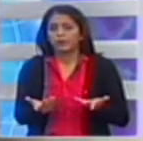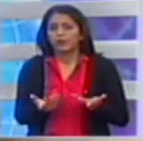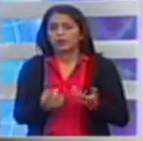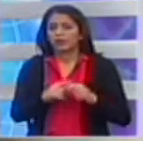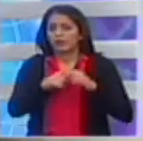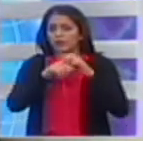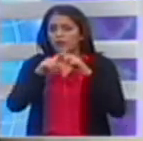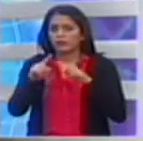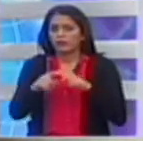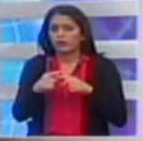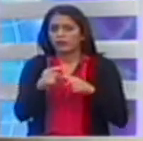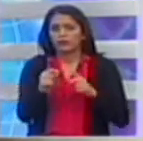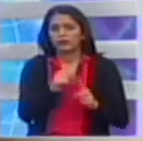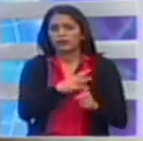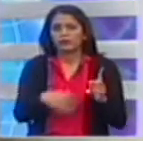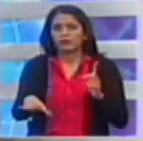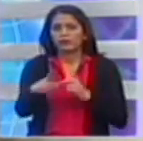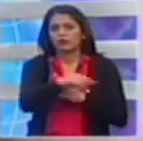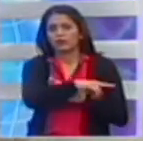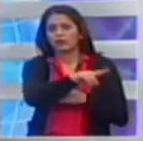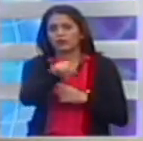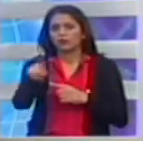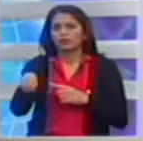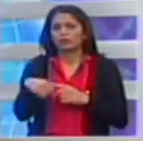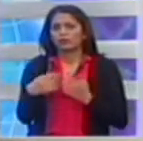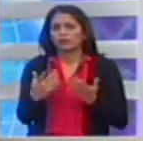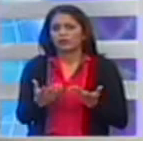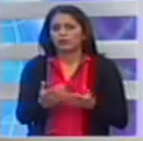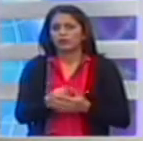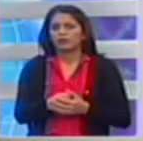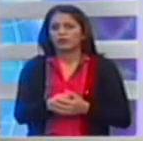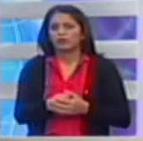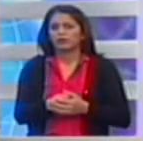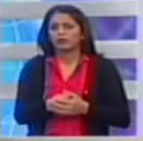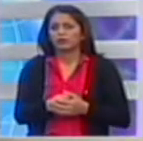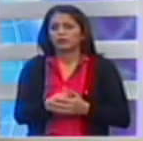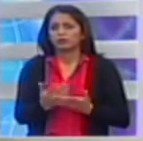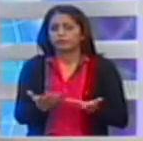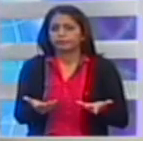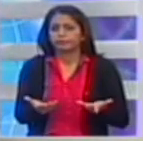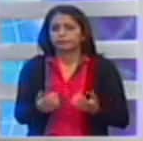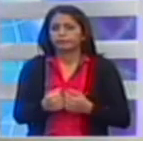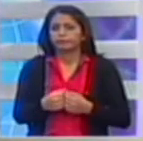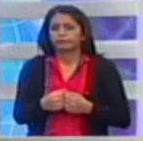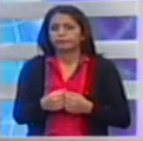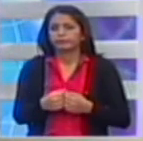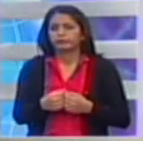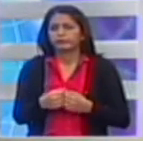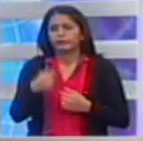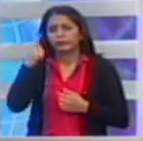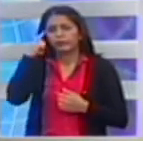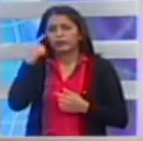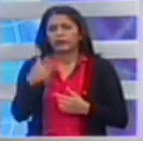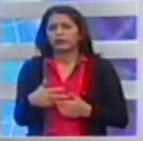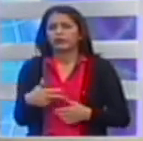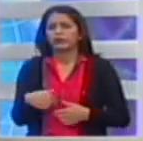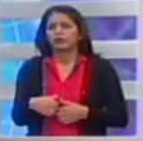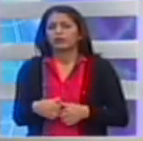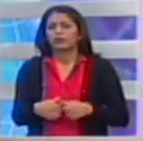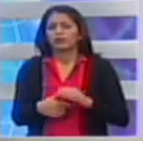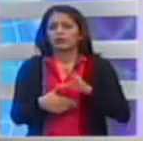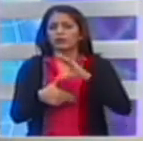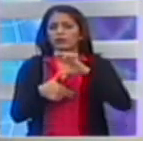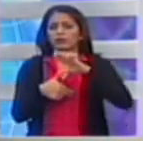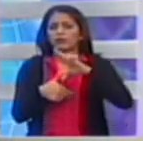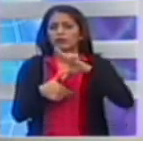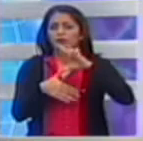surgido alrededor de esa campaña electoral. ¿Qué importancia tiene para Latinoamérica que uno u